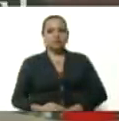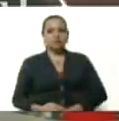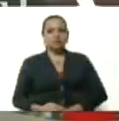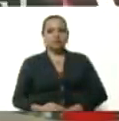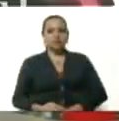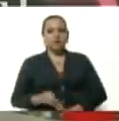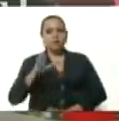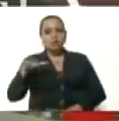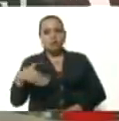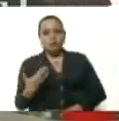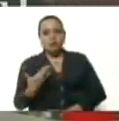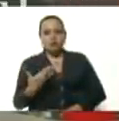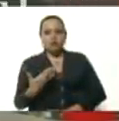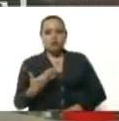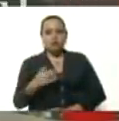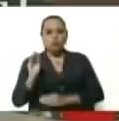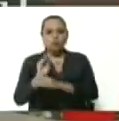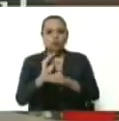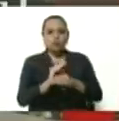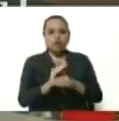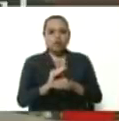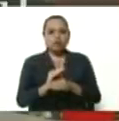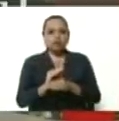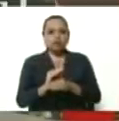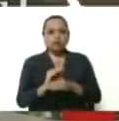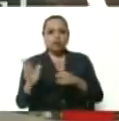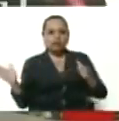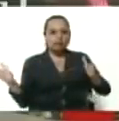hemos logrado con el cordón sanitario atajar,